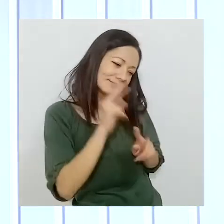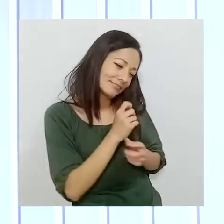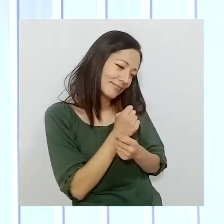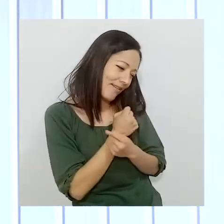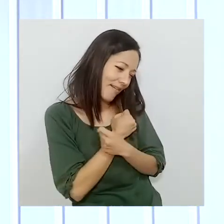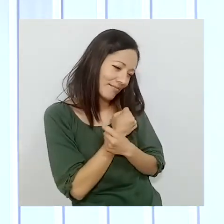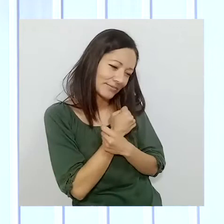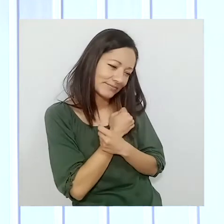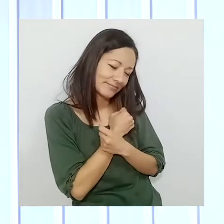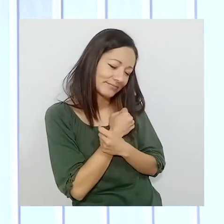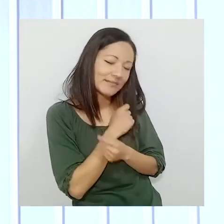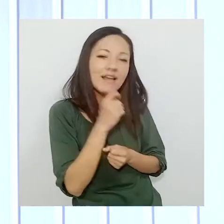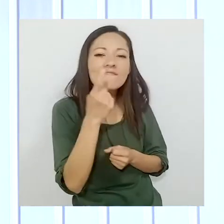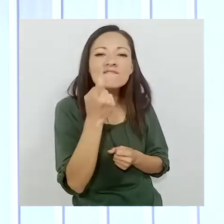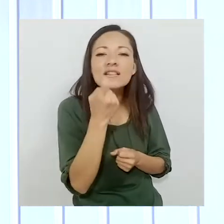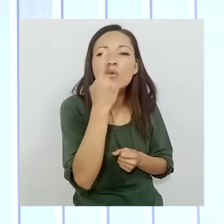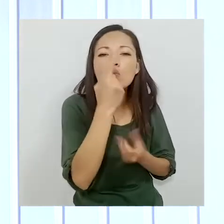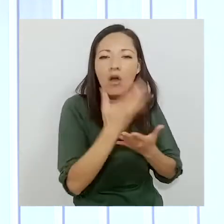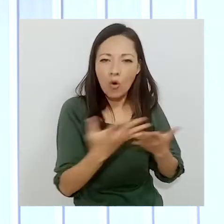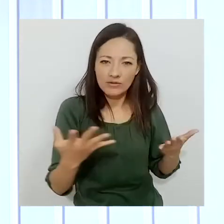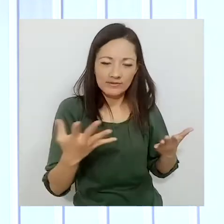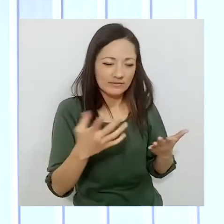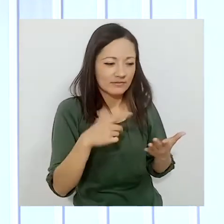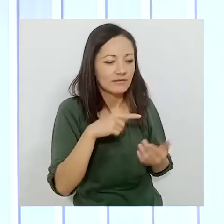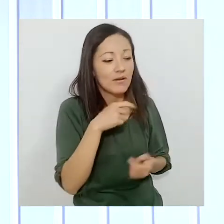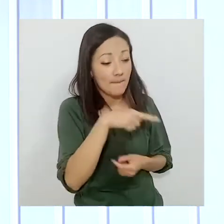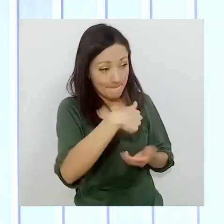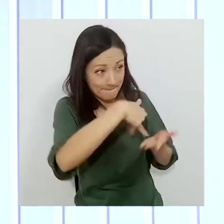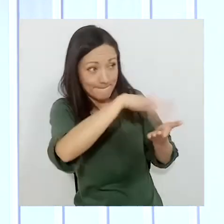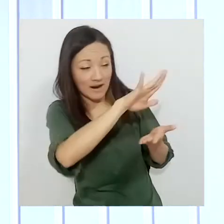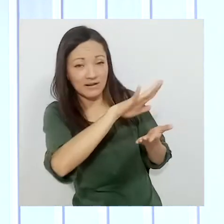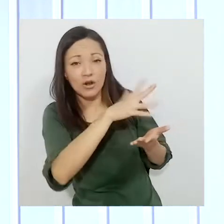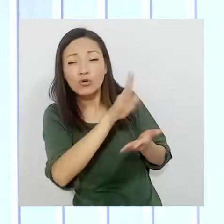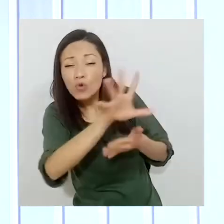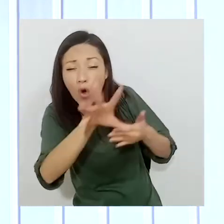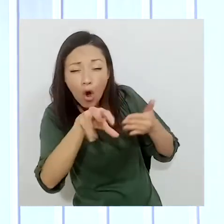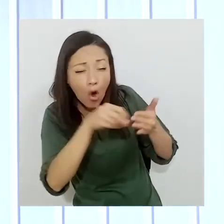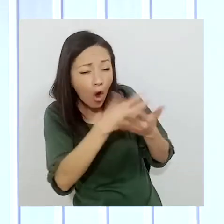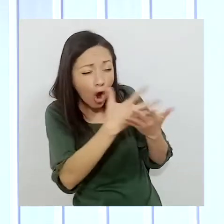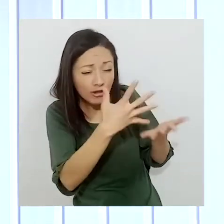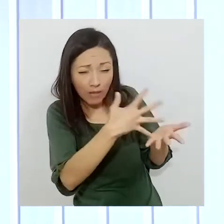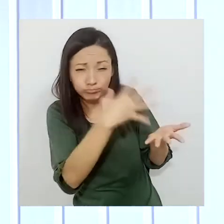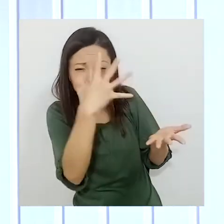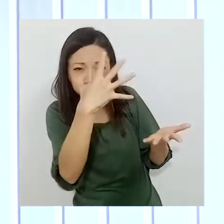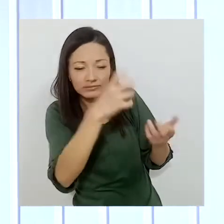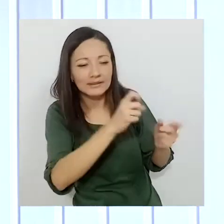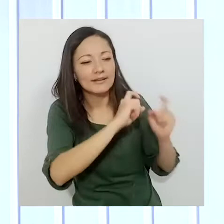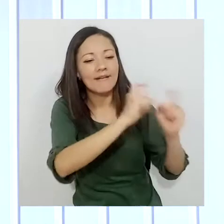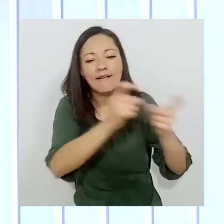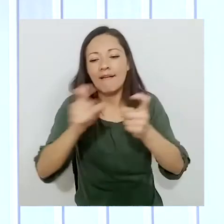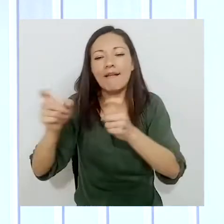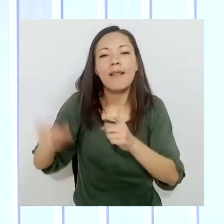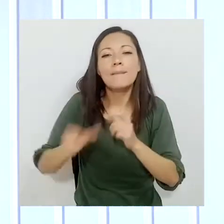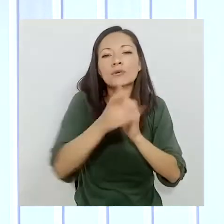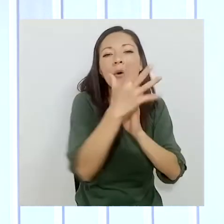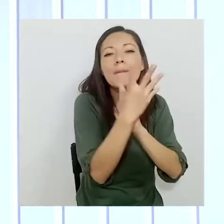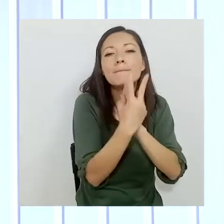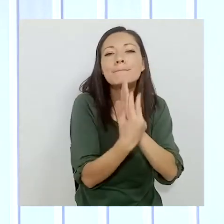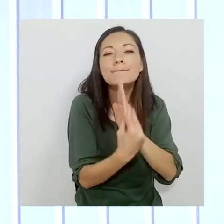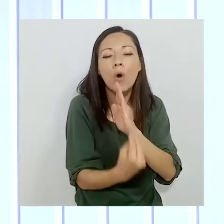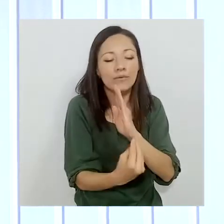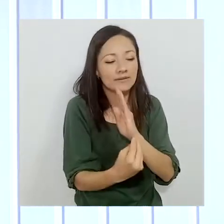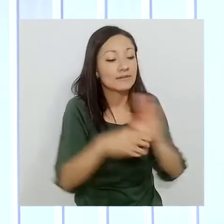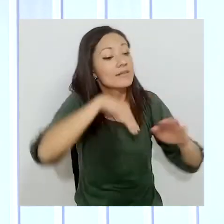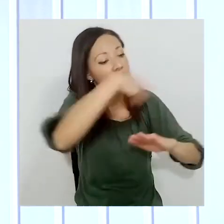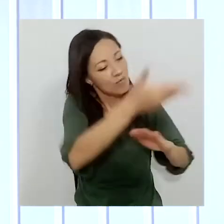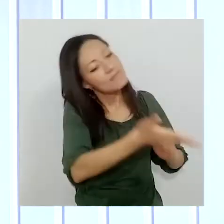dijo: una cosa te falta. Anda, vende todo lo que tienes, dalo a los pobres y tendrás tesoro en el cielo, y